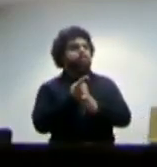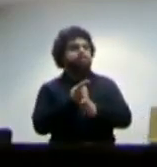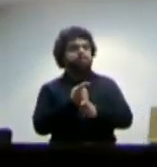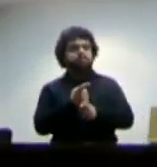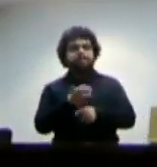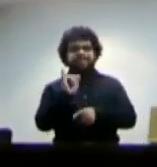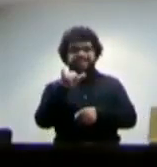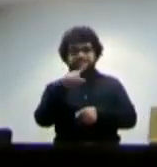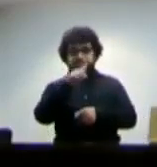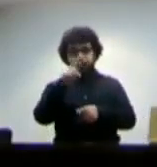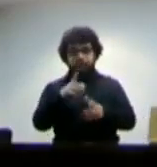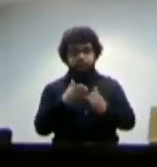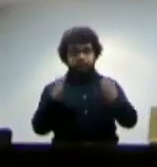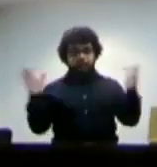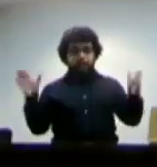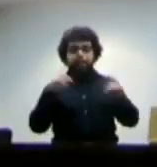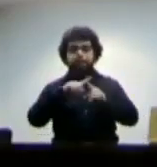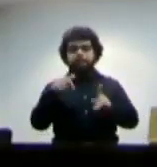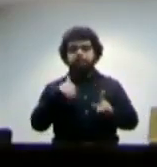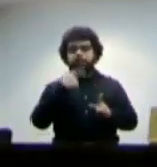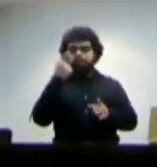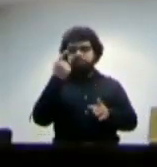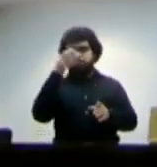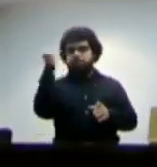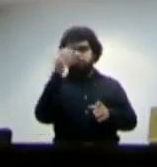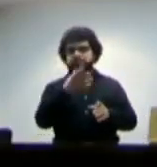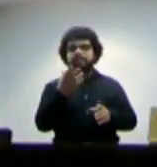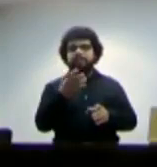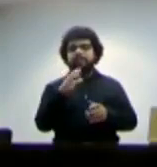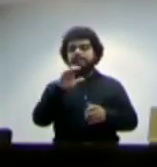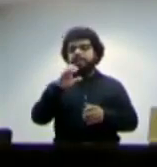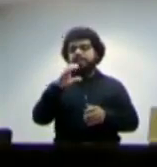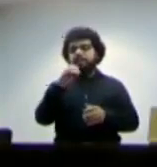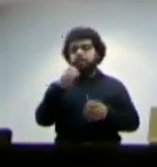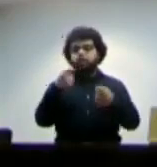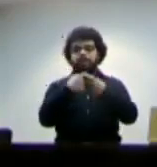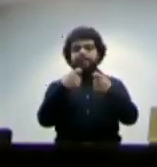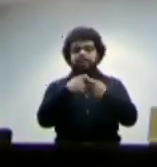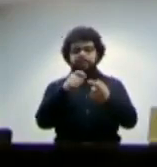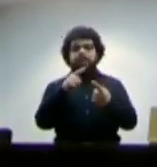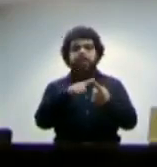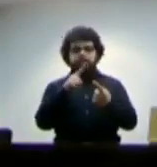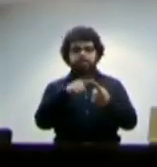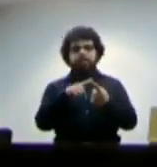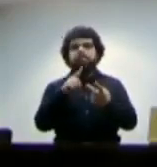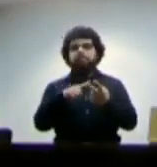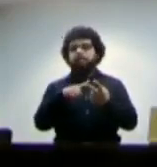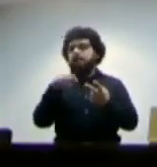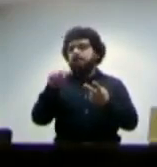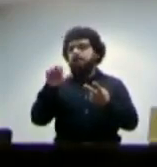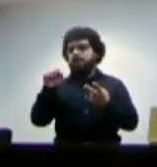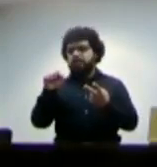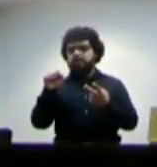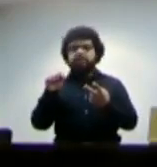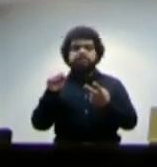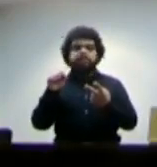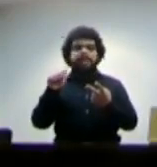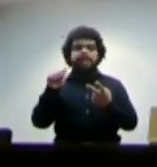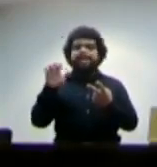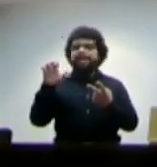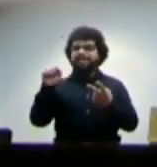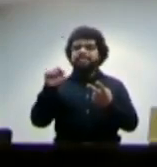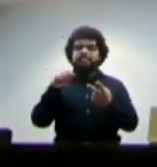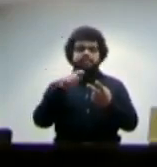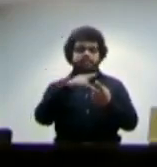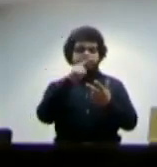bien amplia, pero yo le puedo decir que estaba en servicio Ecoeléctrica, estaba en servicio AES, teníamos varias unidades en San